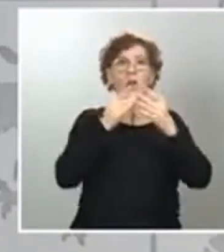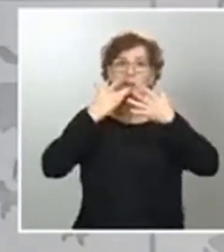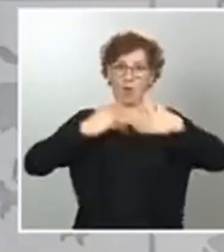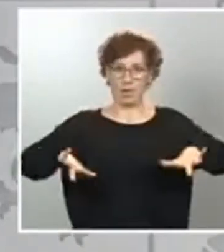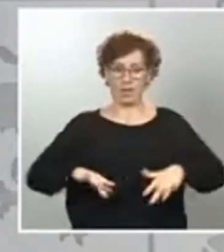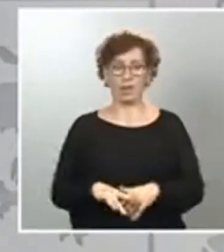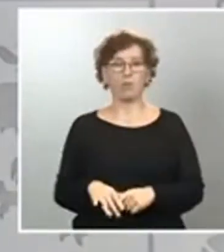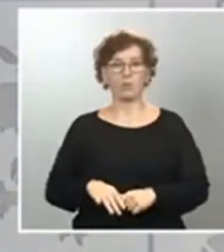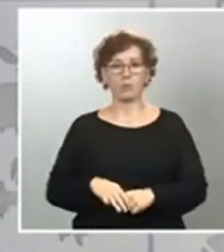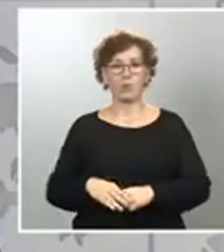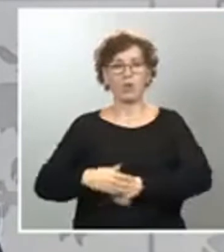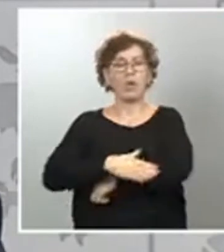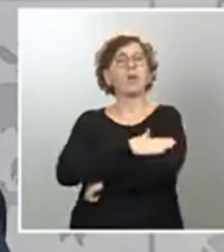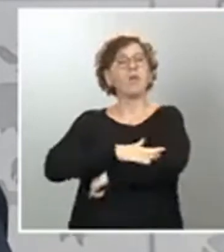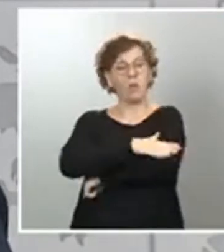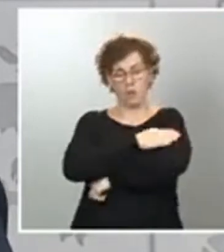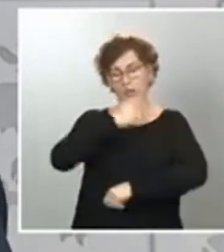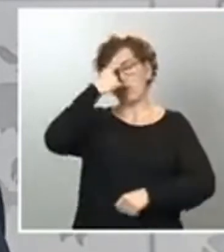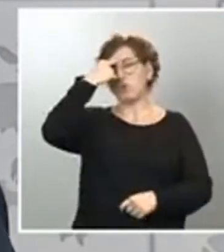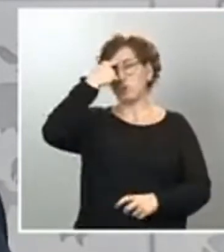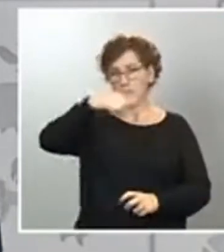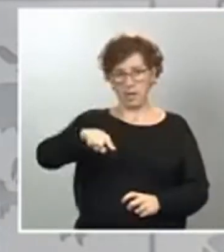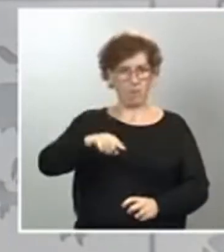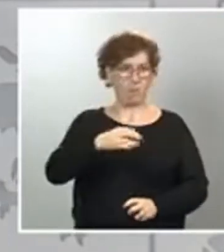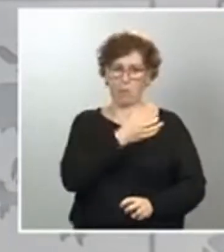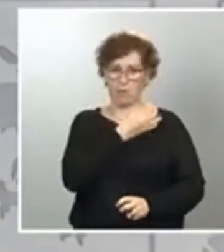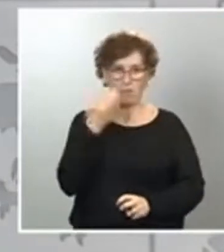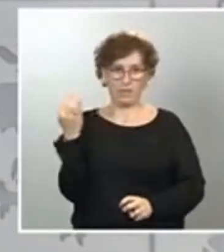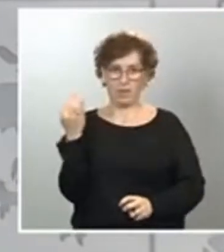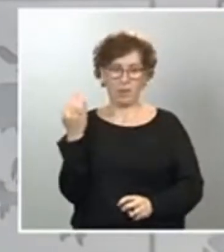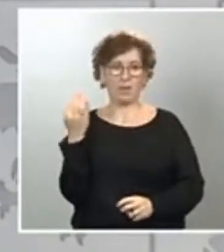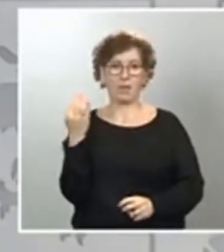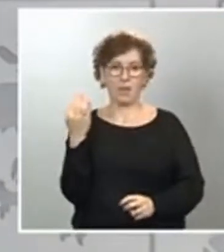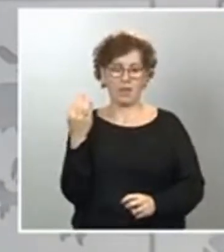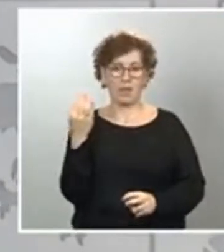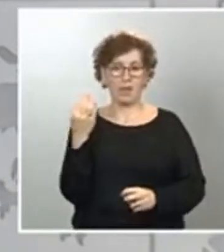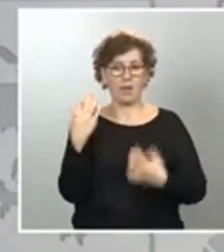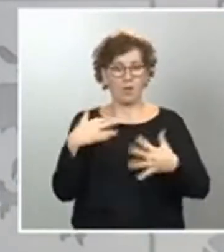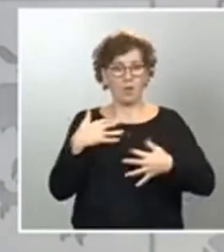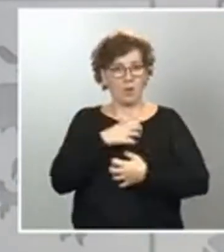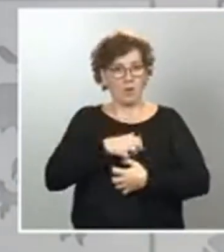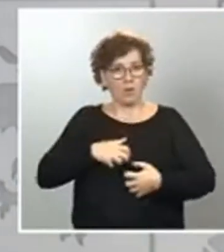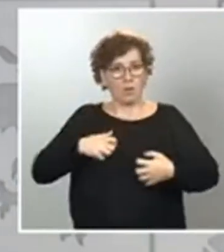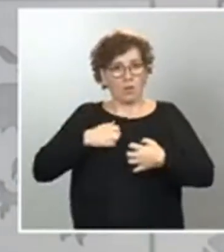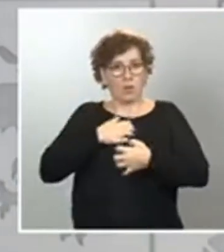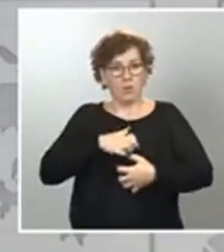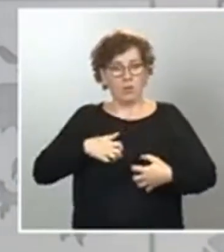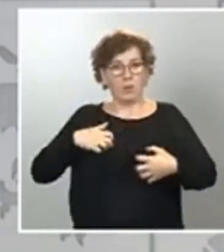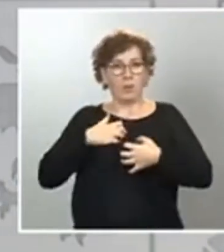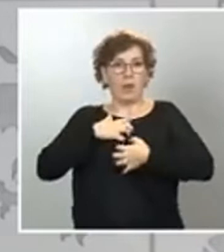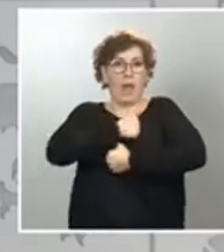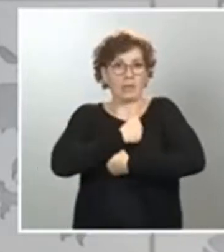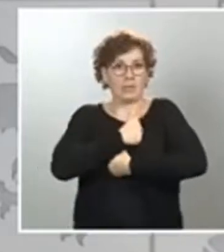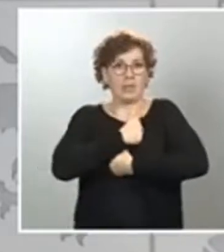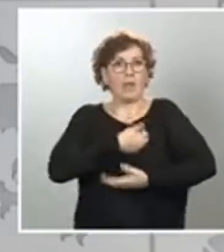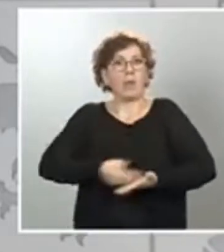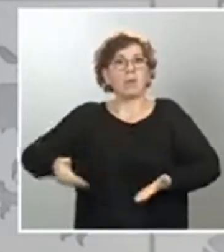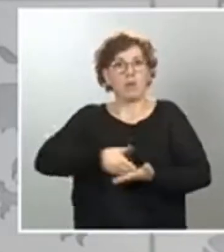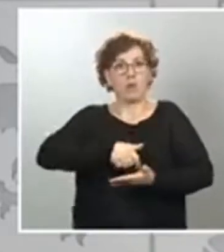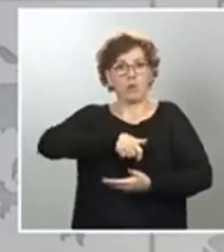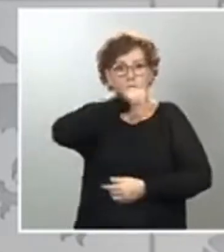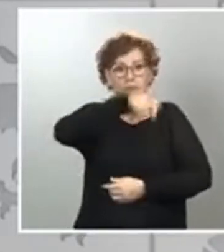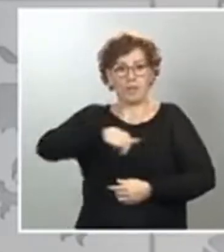perfectamente consciente del ansia que viven millones de españoles, sobre todo los más jóvenes, por recuperar cuanto antes el